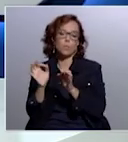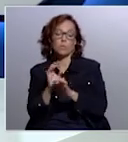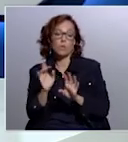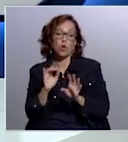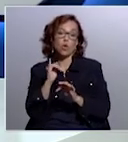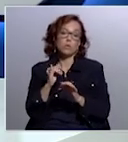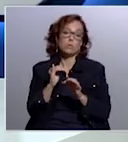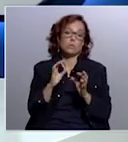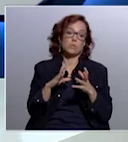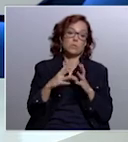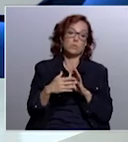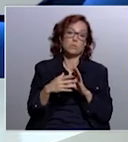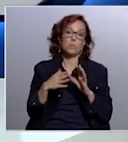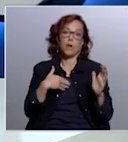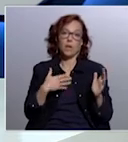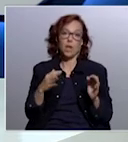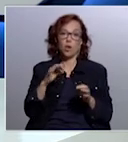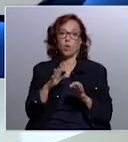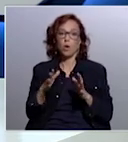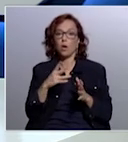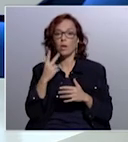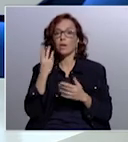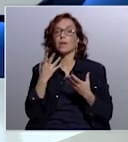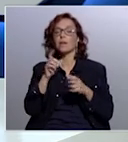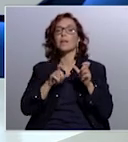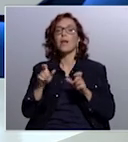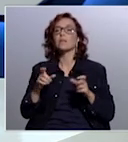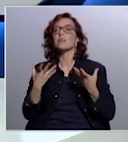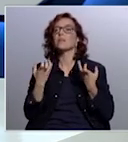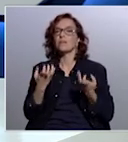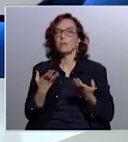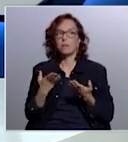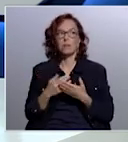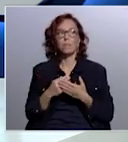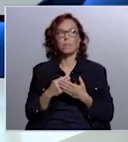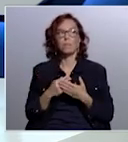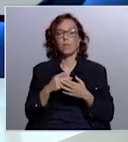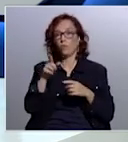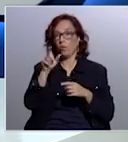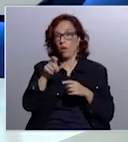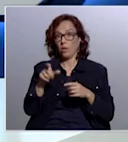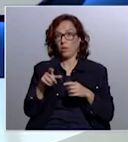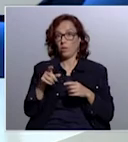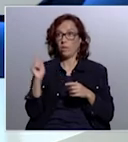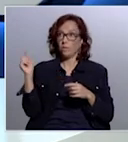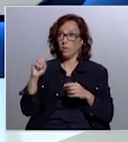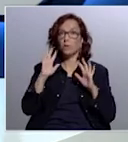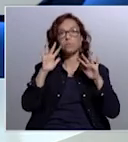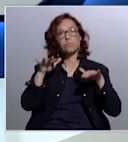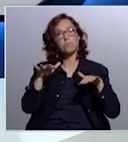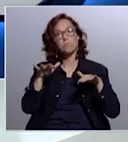que sí son acústicos o son para bailar que espera que quiera el público que viene si vos le propones a un público que está